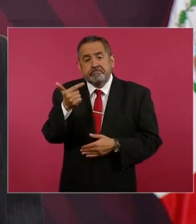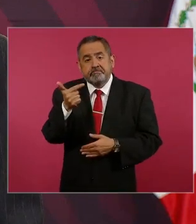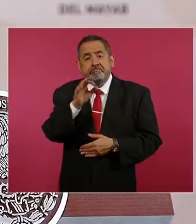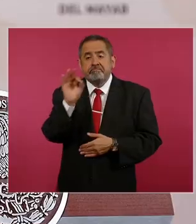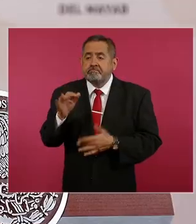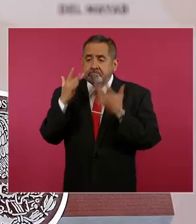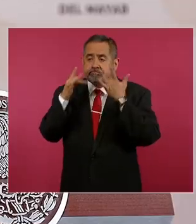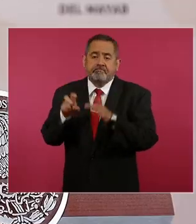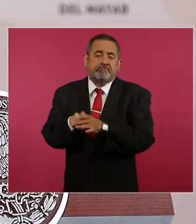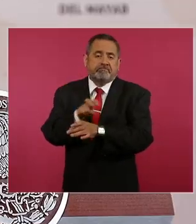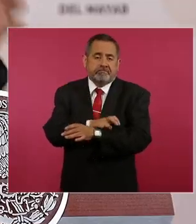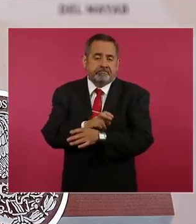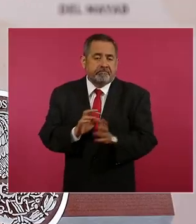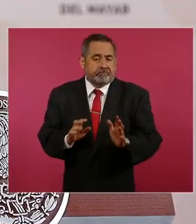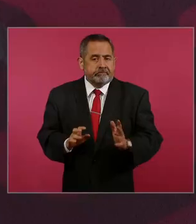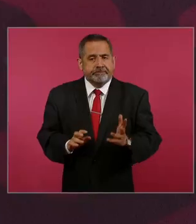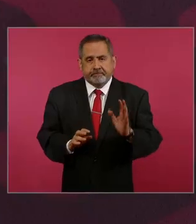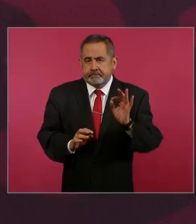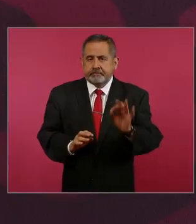pero